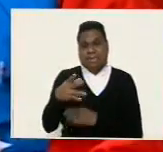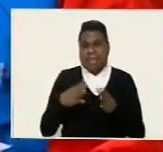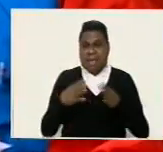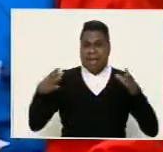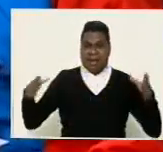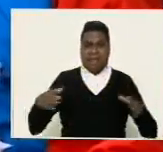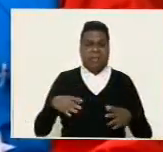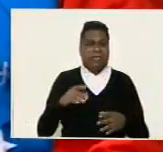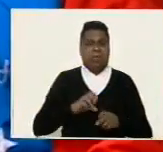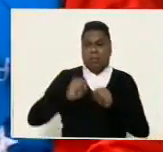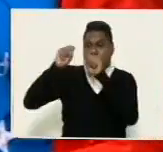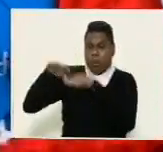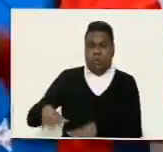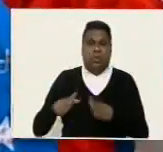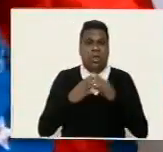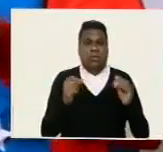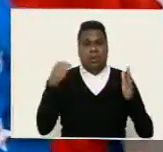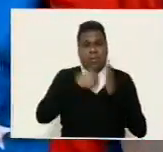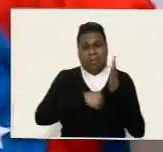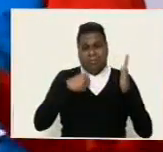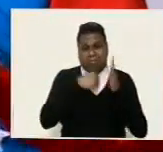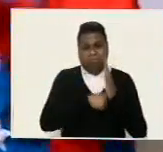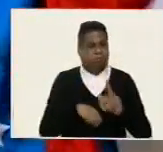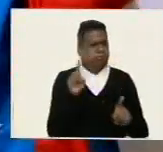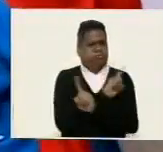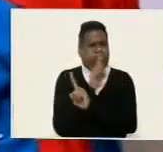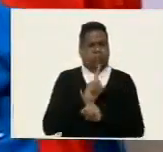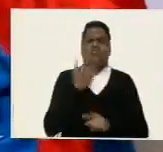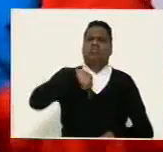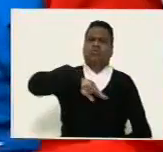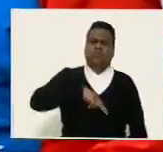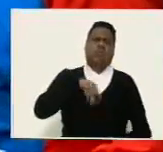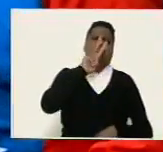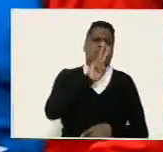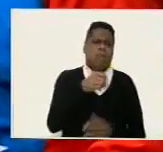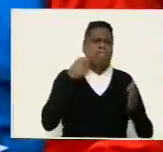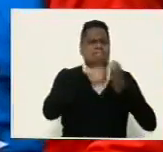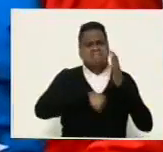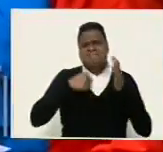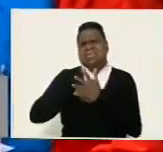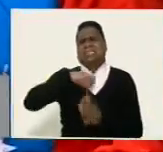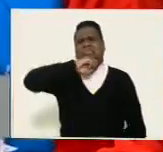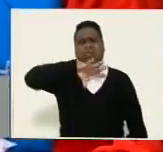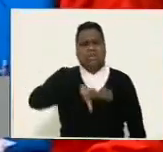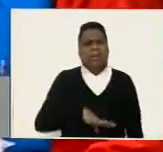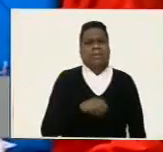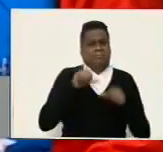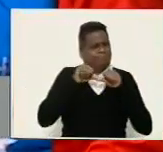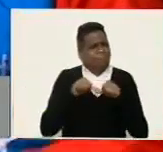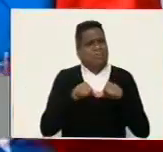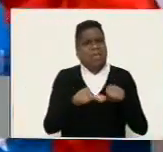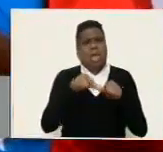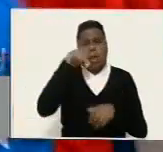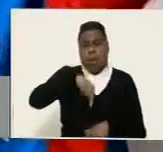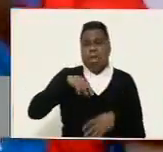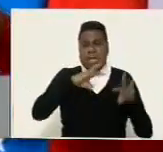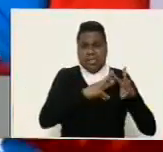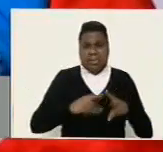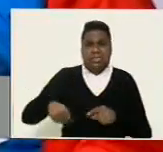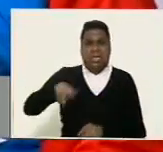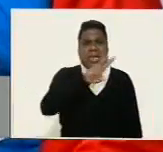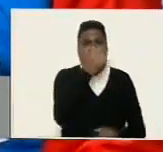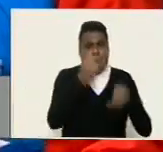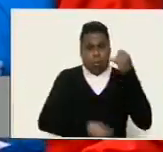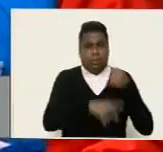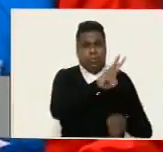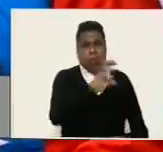no vamos a abandonar la batalla. Vamos a dar las dos batallas que históricamente se han dado en estas tierras en los últimos 200